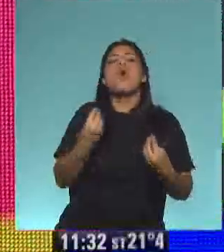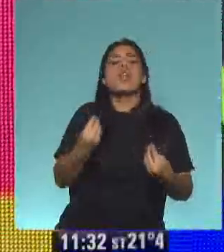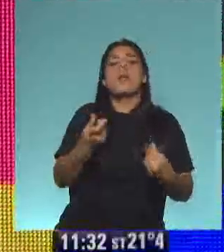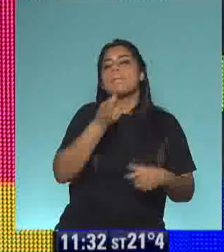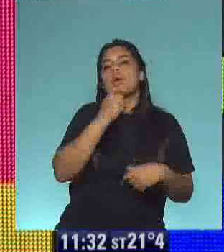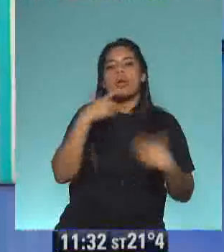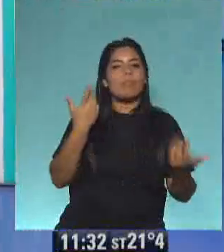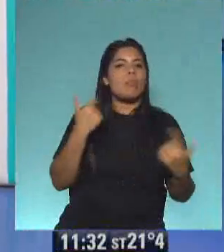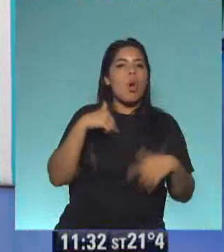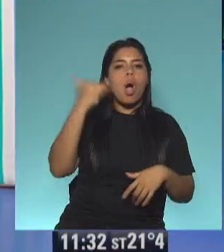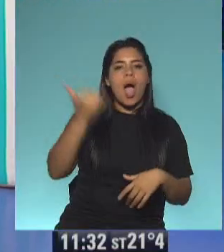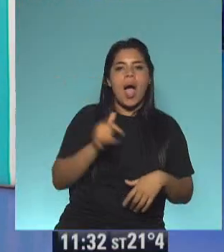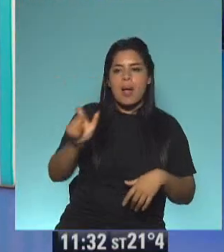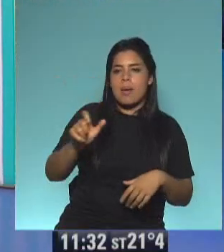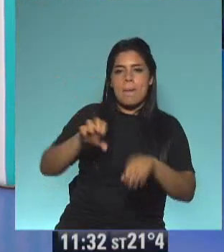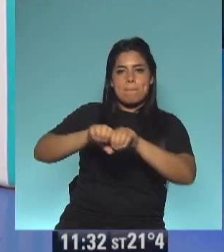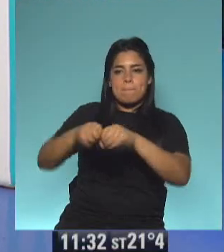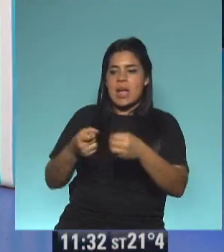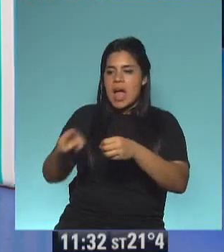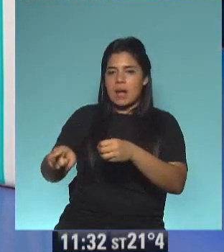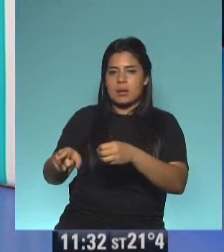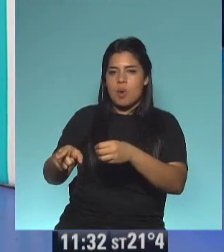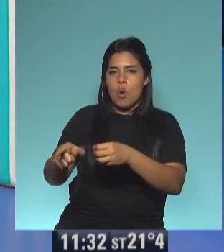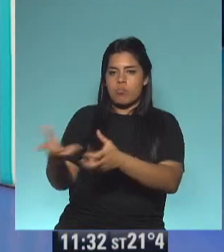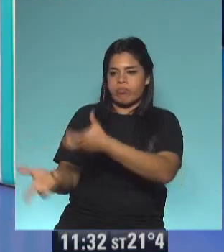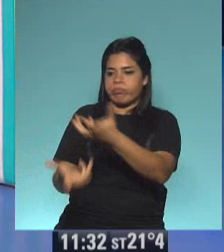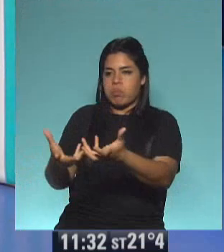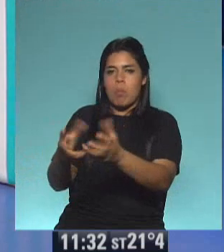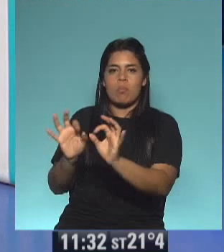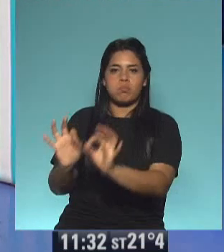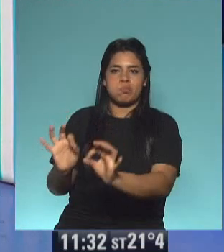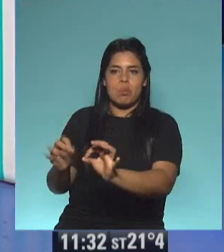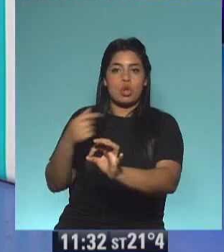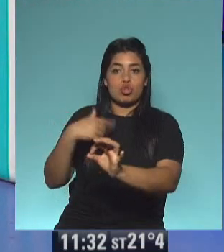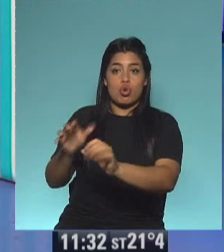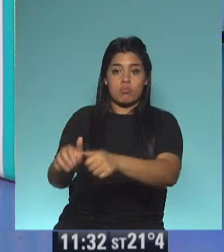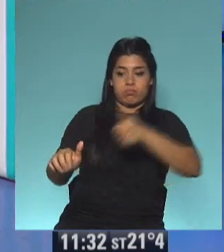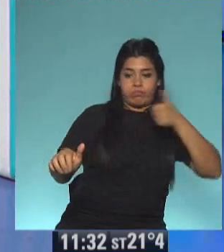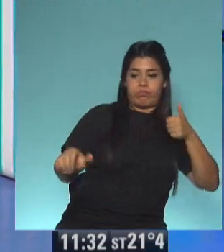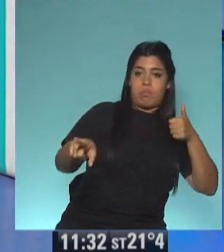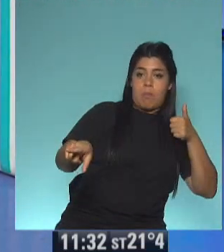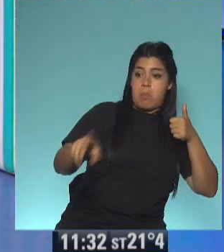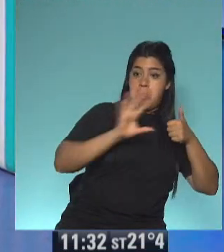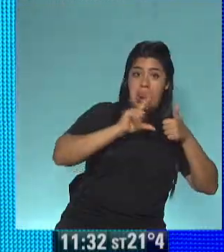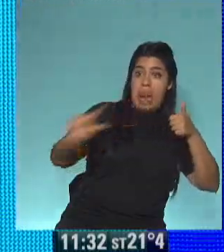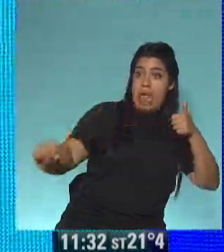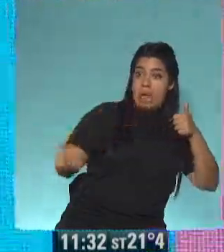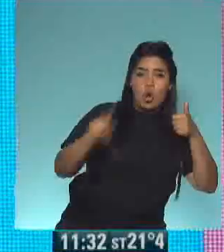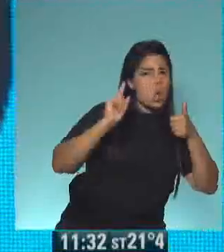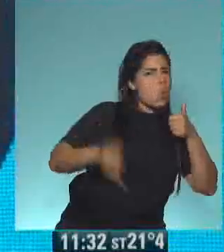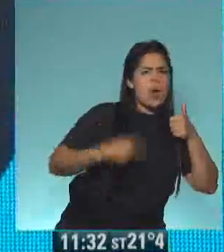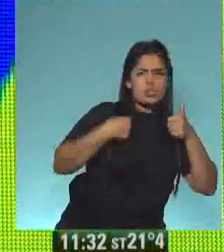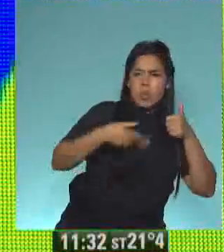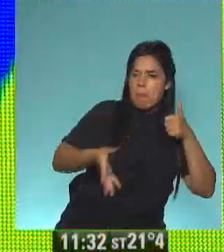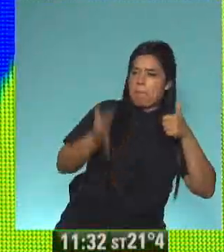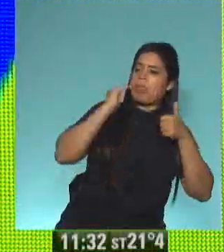si yo tengo el pan recién hornado allá lejos, sí, horneado, ¿puedo olerlo desde acá? ¿Por qué pasa eso? ¿Por qué no hace falta que me acerque